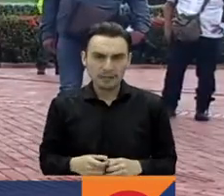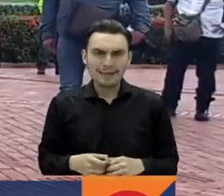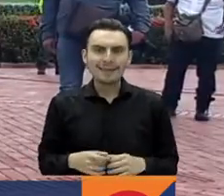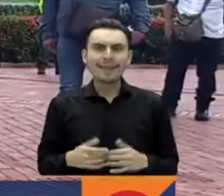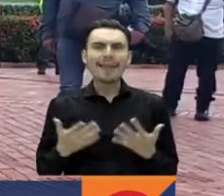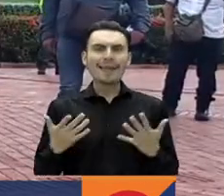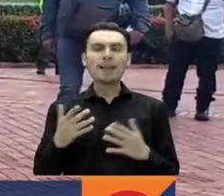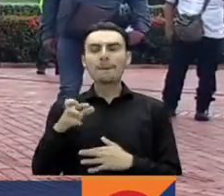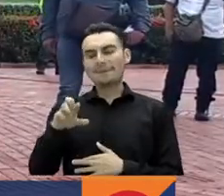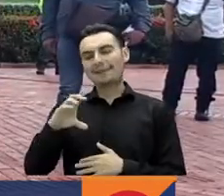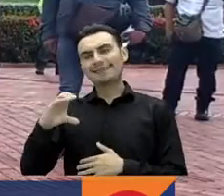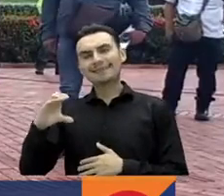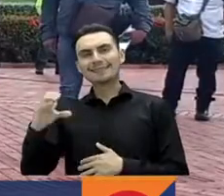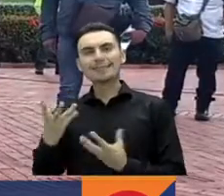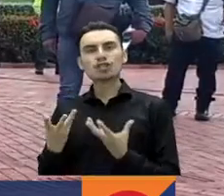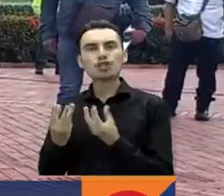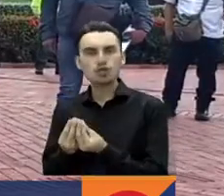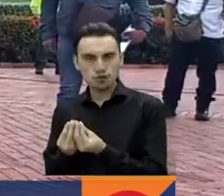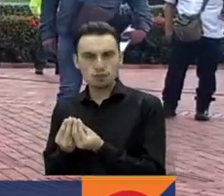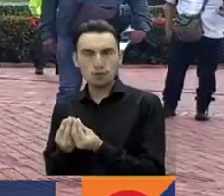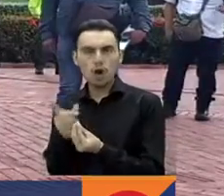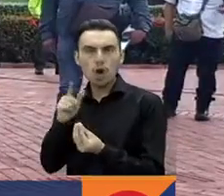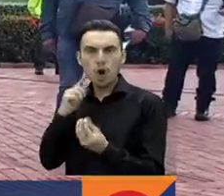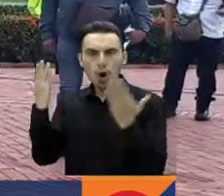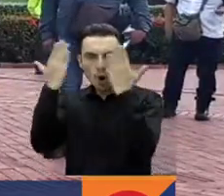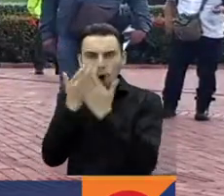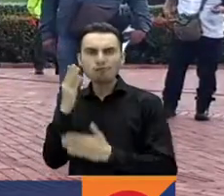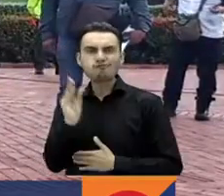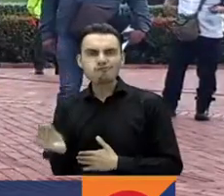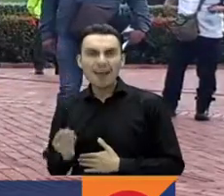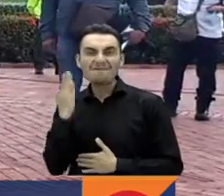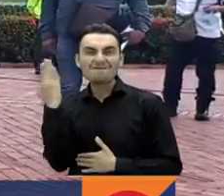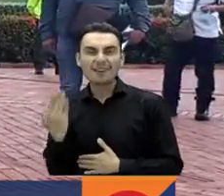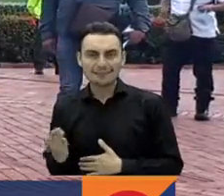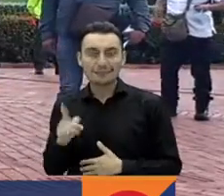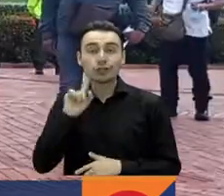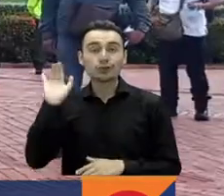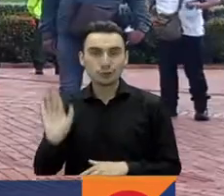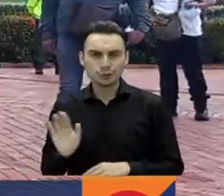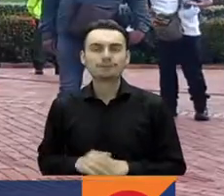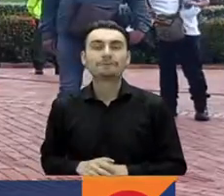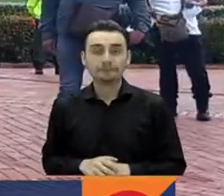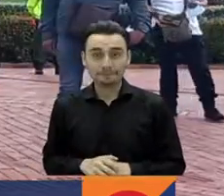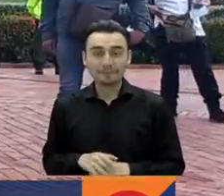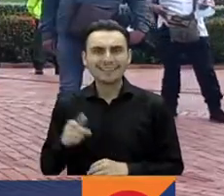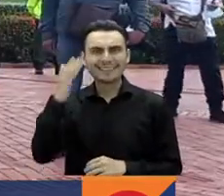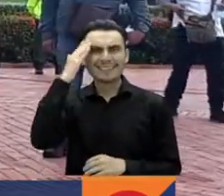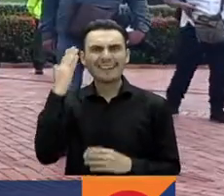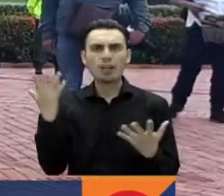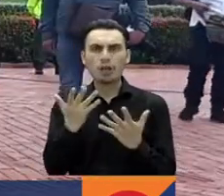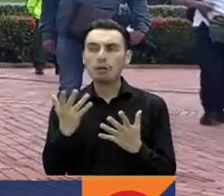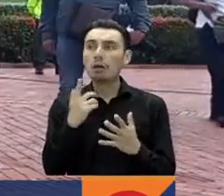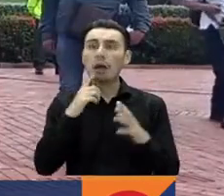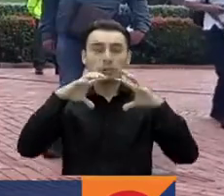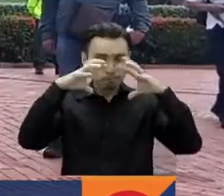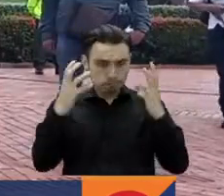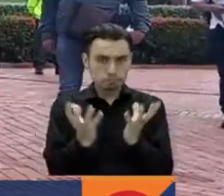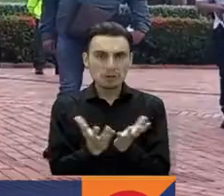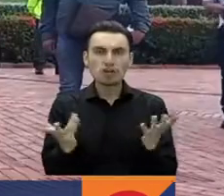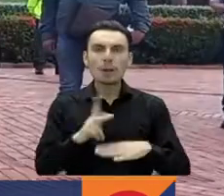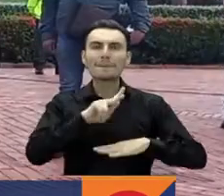pcc primer comando capital de brasil para que fuera cometido ese homicidio en